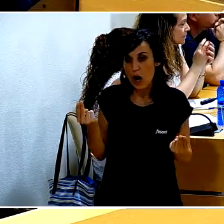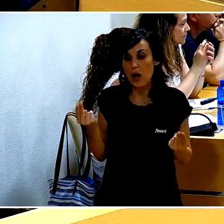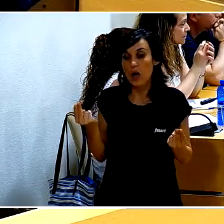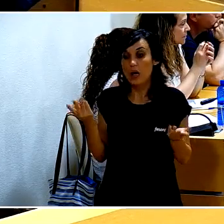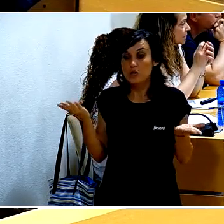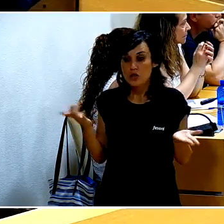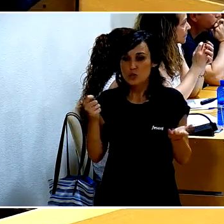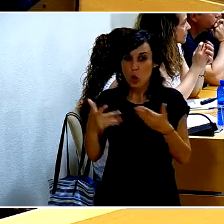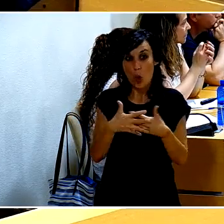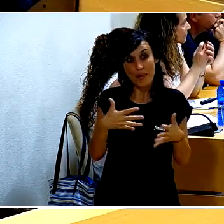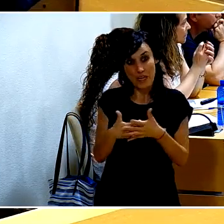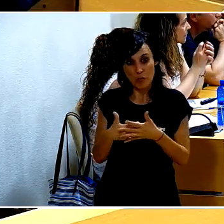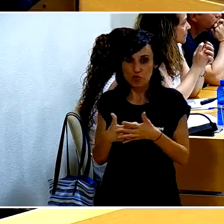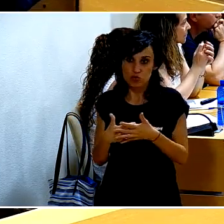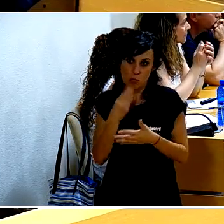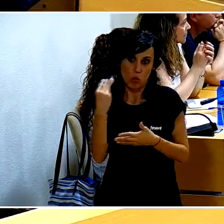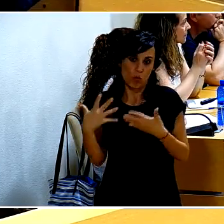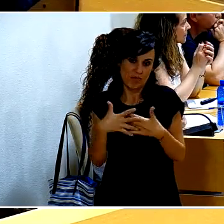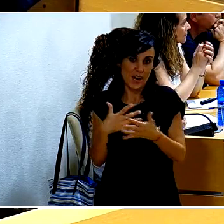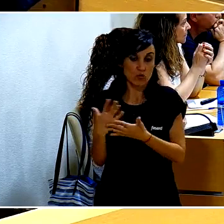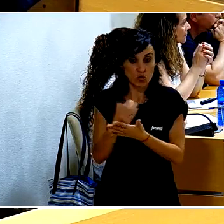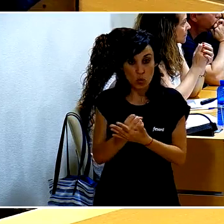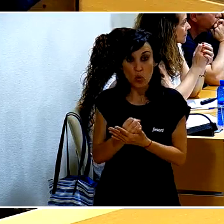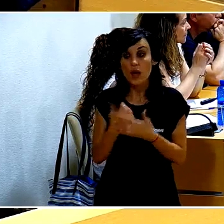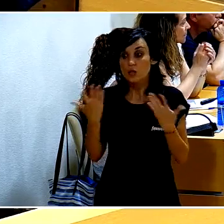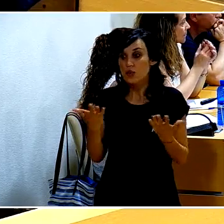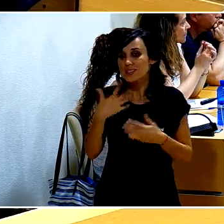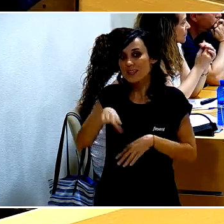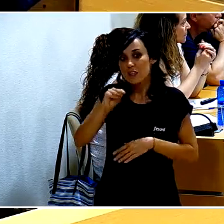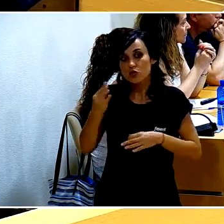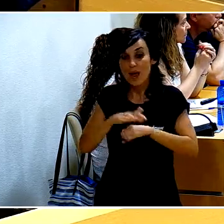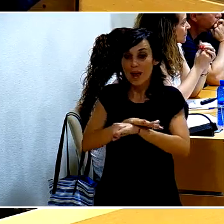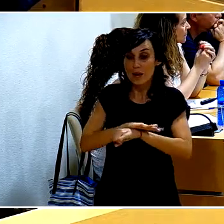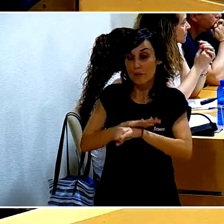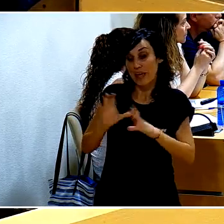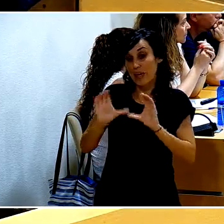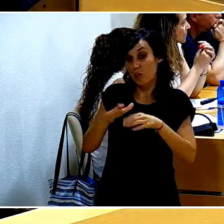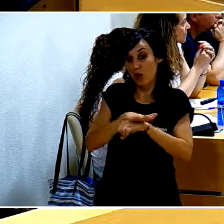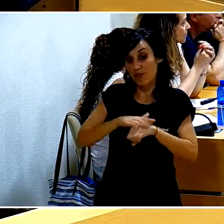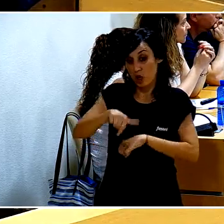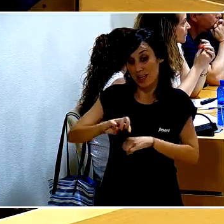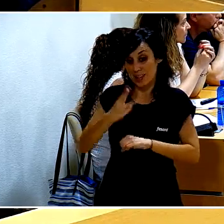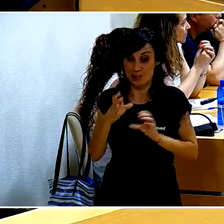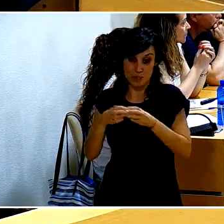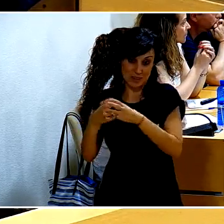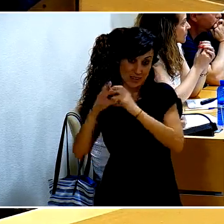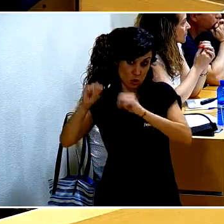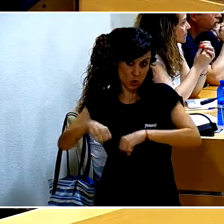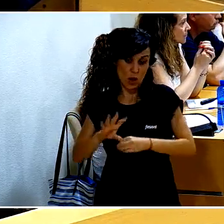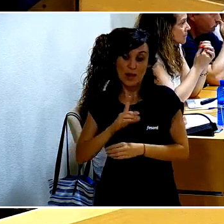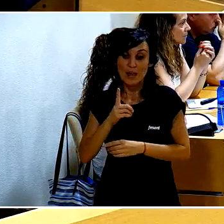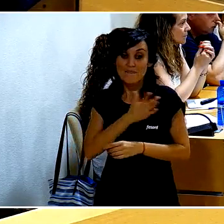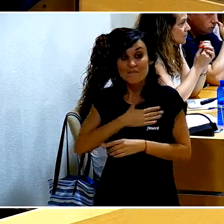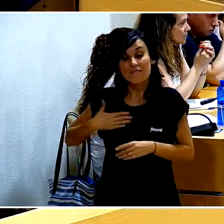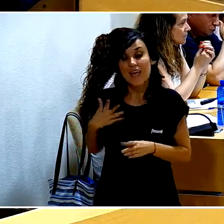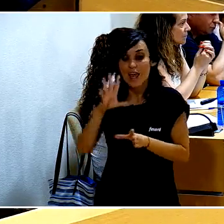que mezclamos, mezclemos todo. Hay cosas que entendemos que el equipo de gobierno, el tripartito de este ayuntamiento, ha pretendido incluir, como